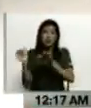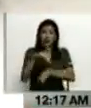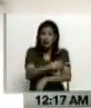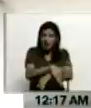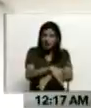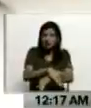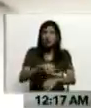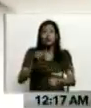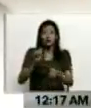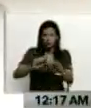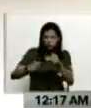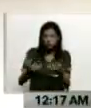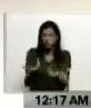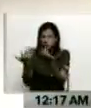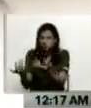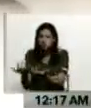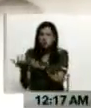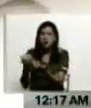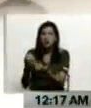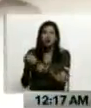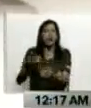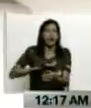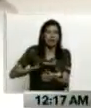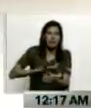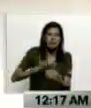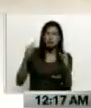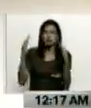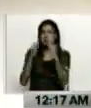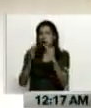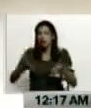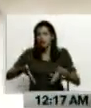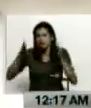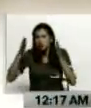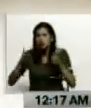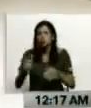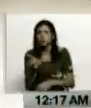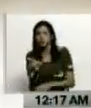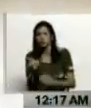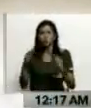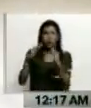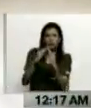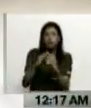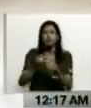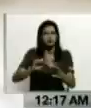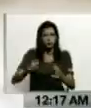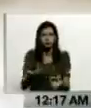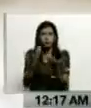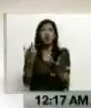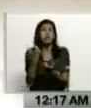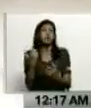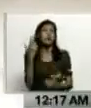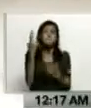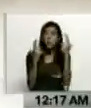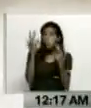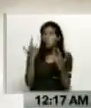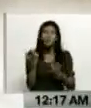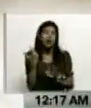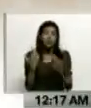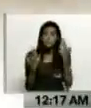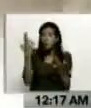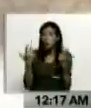han echado piedra y Candela han quemado alcaldías etcétera que sedes del psb pero falta el